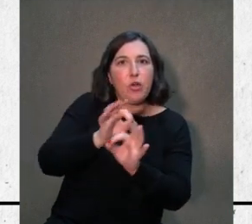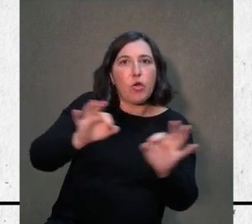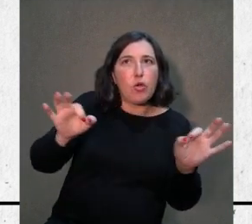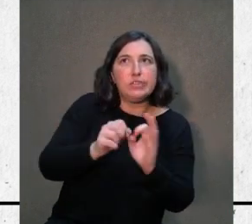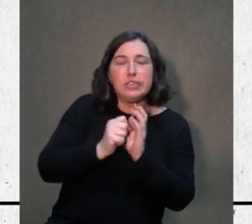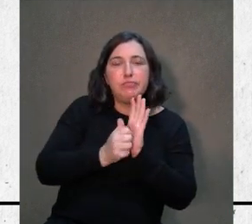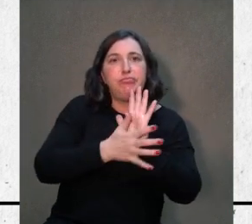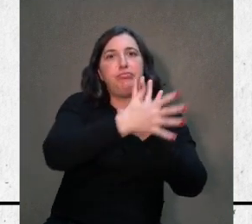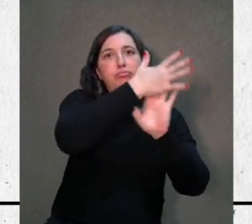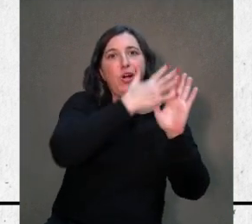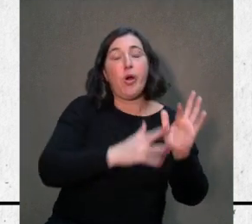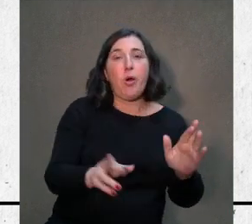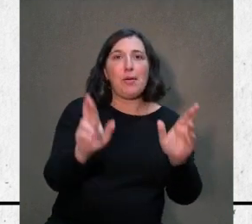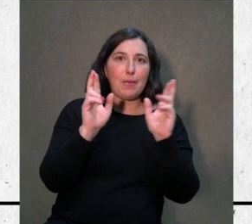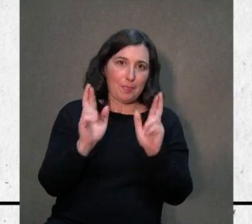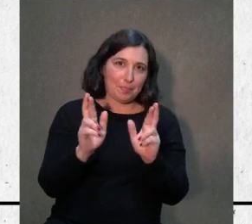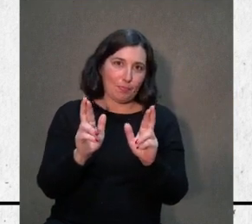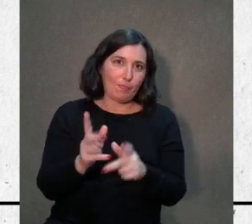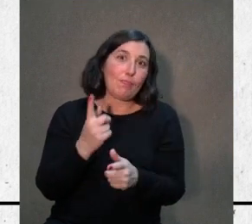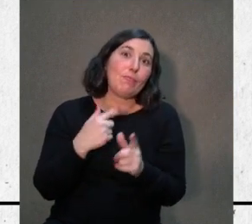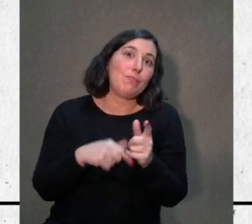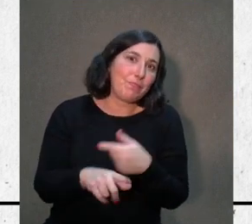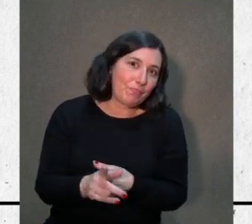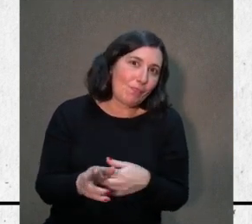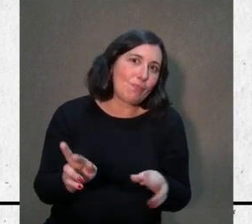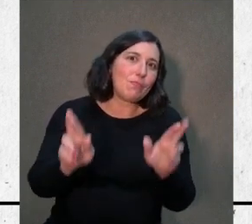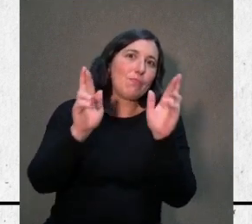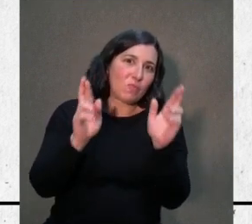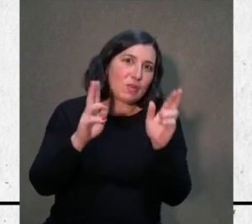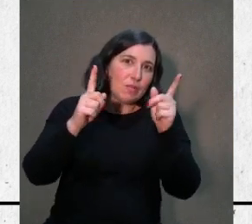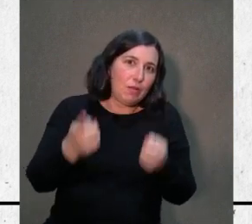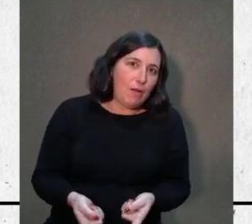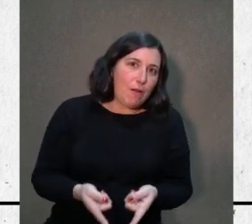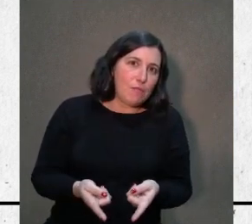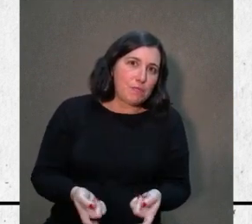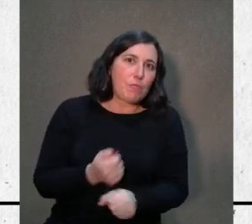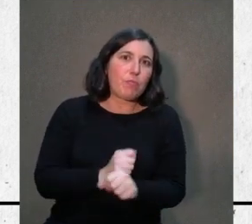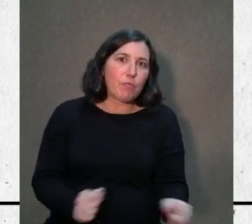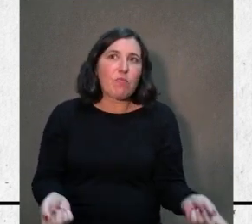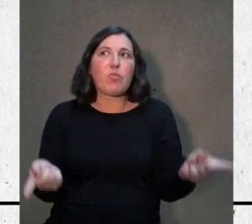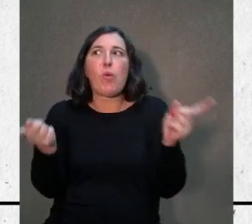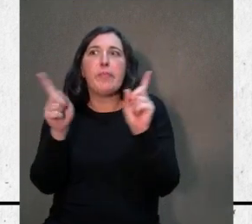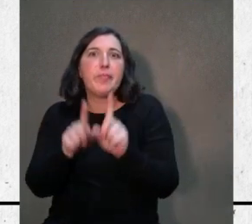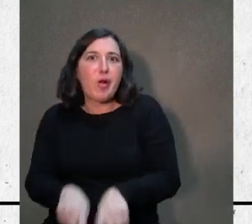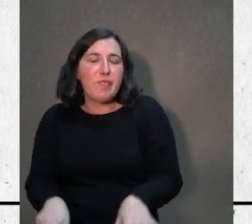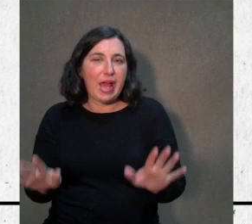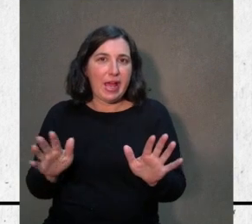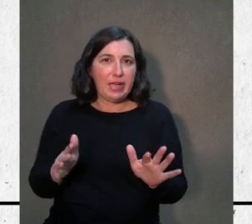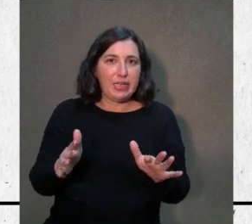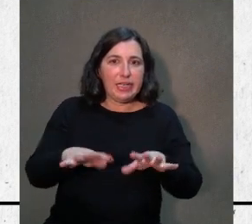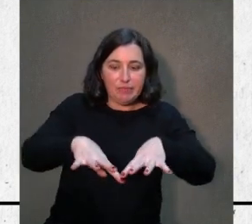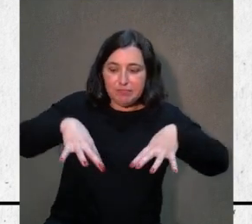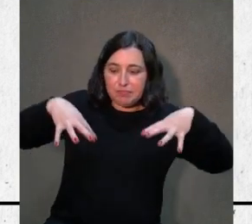y que lleguen a todo el país, ojalá. Pero bueno, ojalá también que se vuelva y que estemos